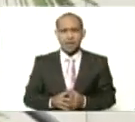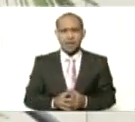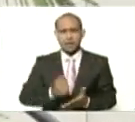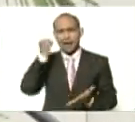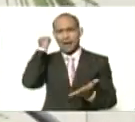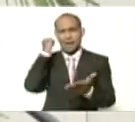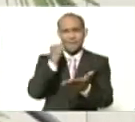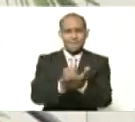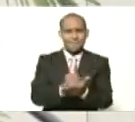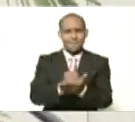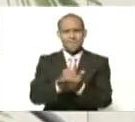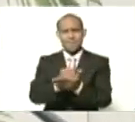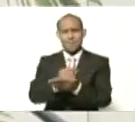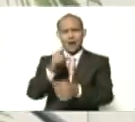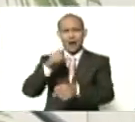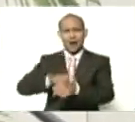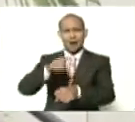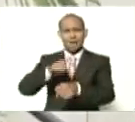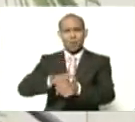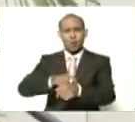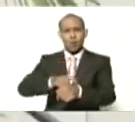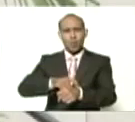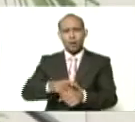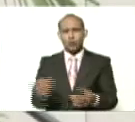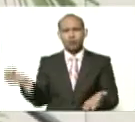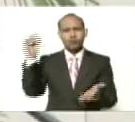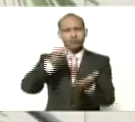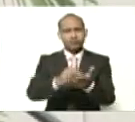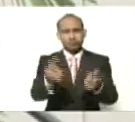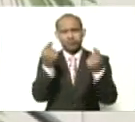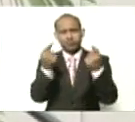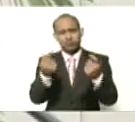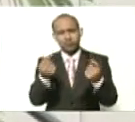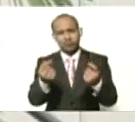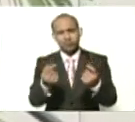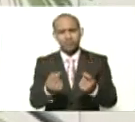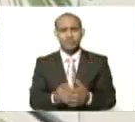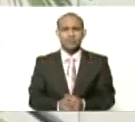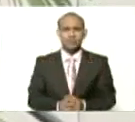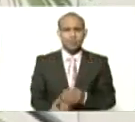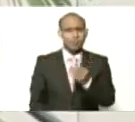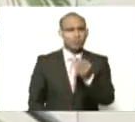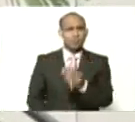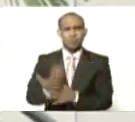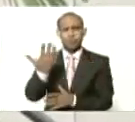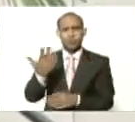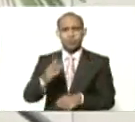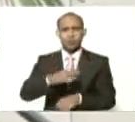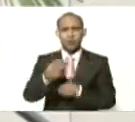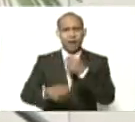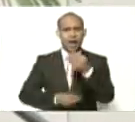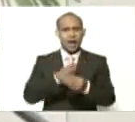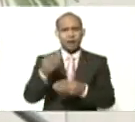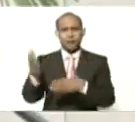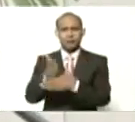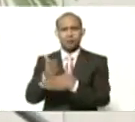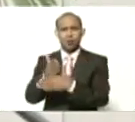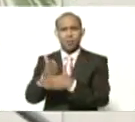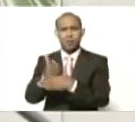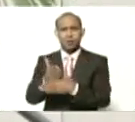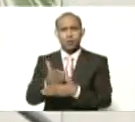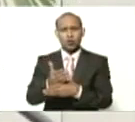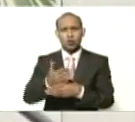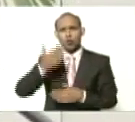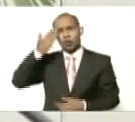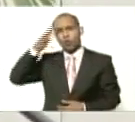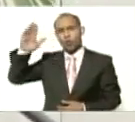marcaron una época irrepetible, una época única que generó esta grandiosa cooperación entre